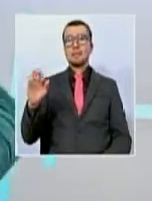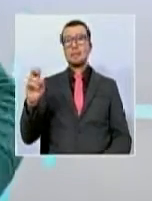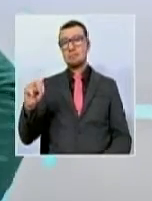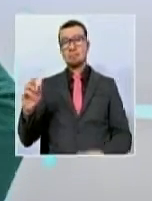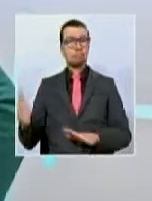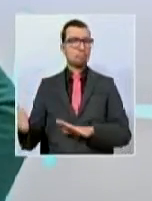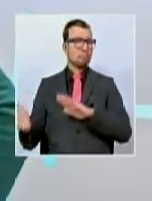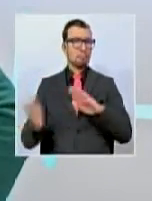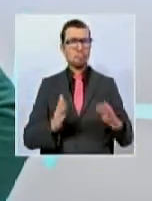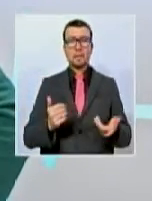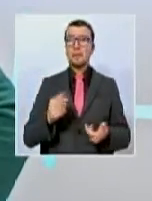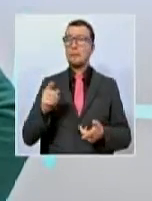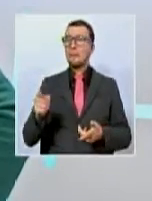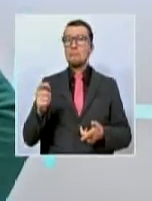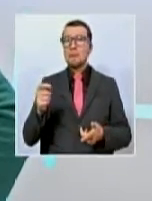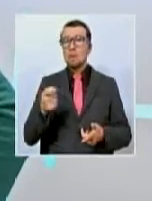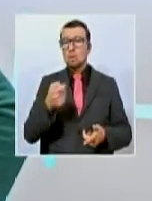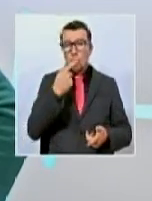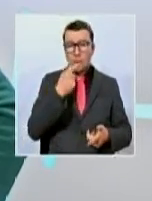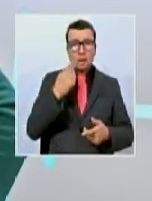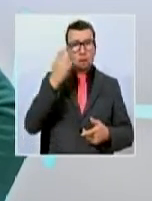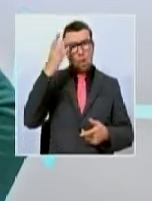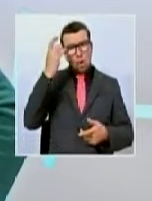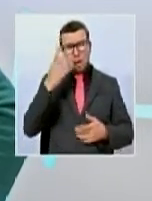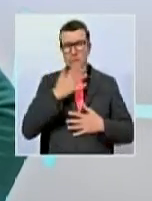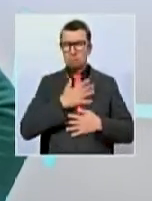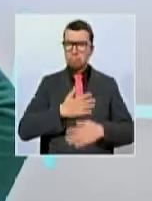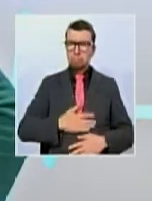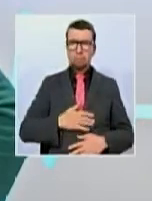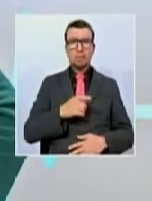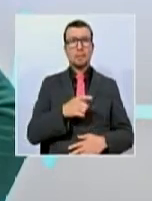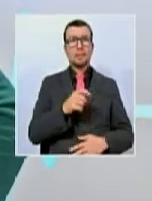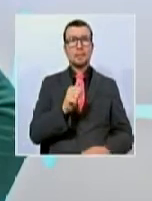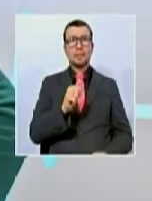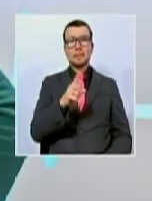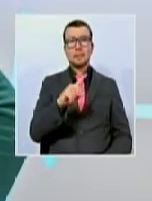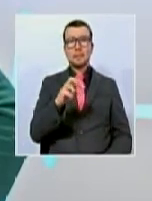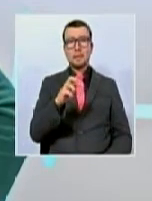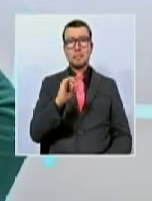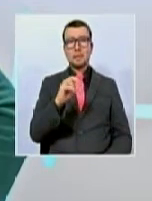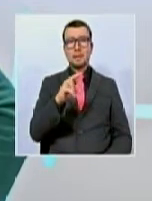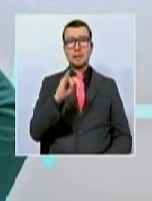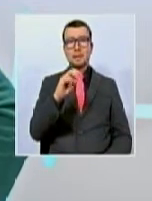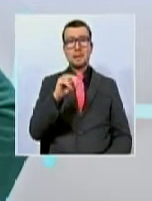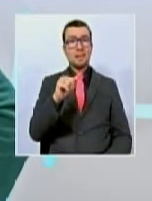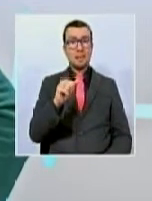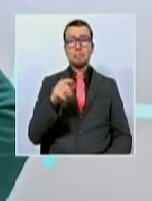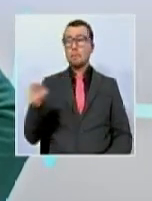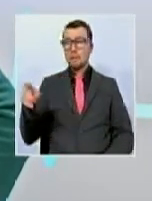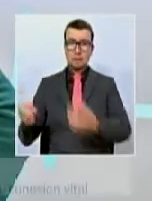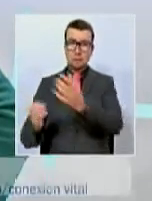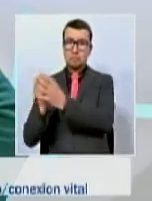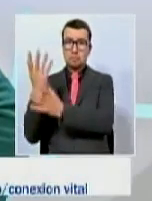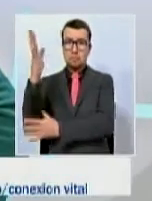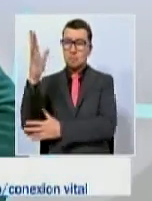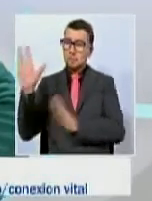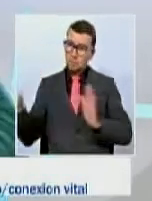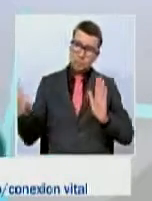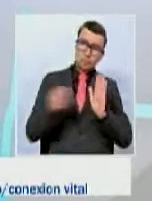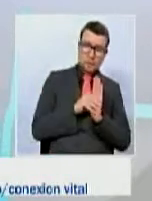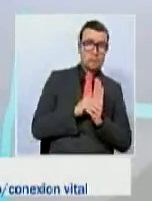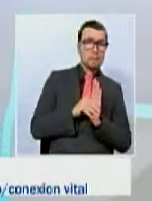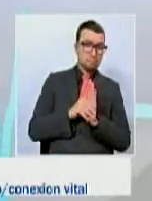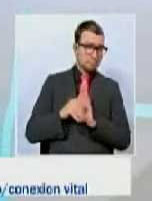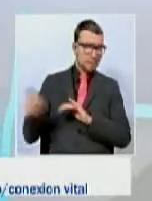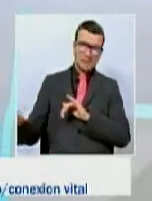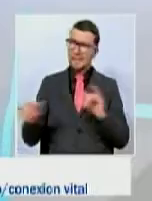tantos medicamentos que son productos naturales. Hoy vamos a hablar de productos naturales, pero